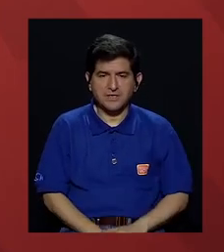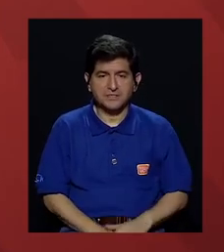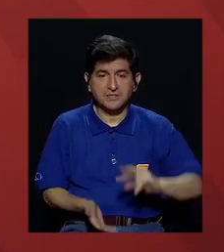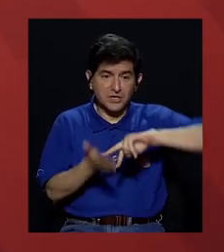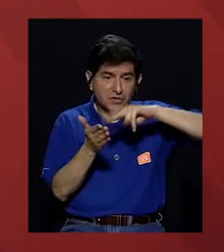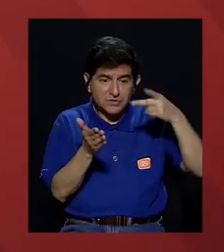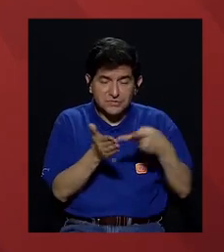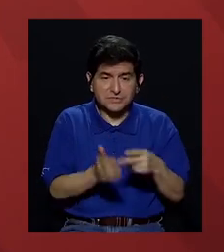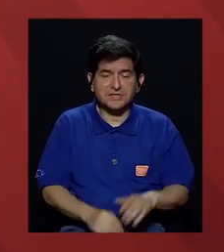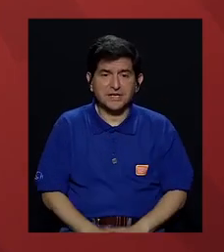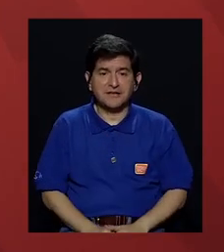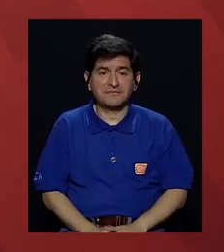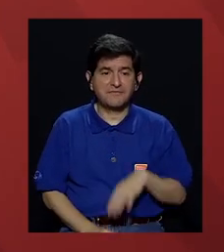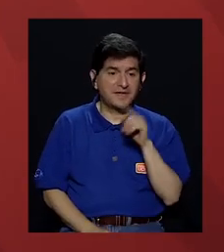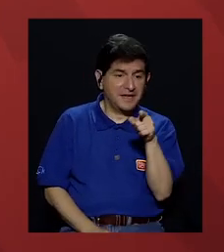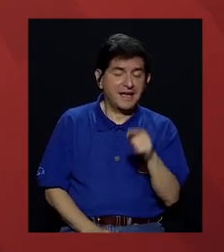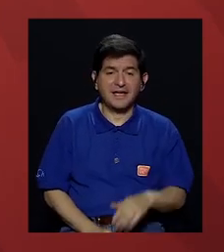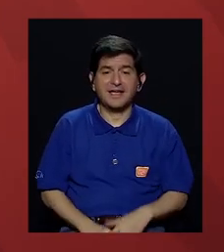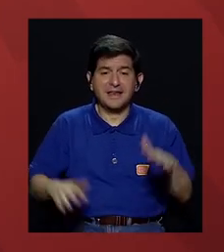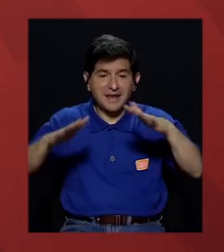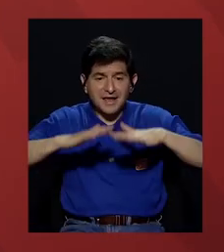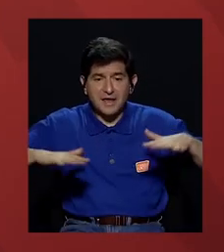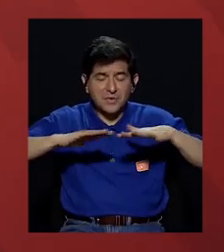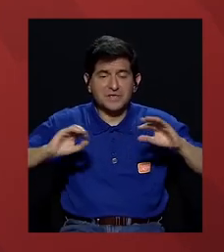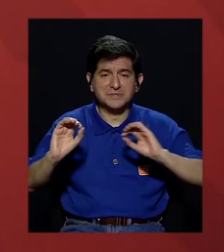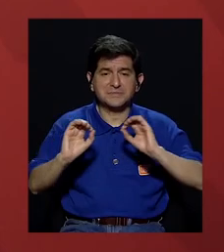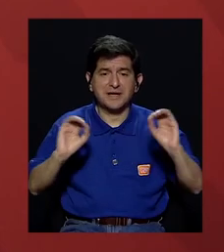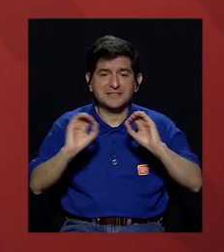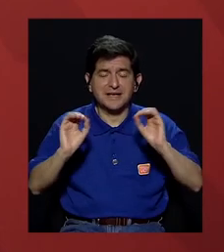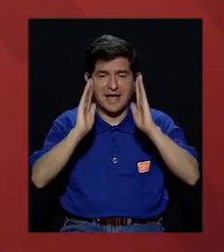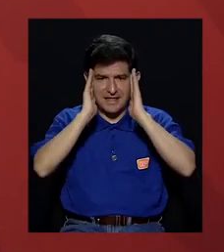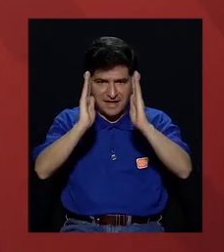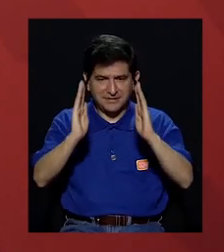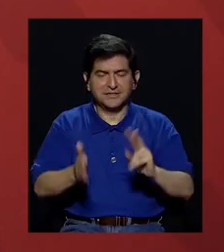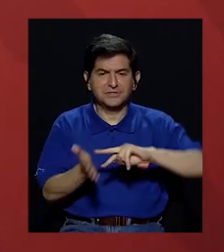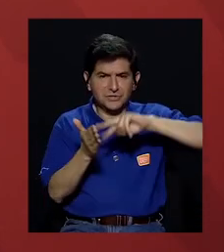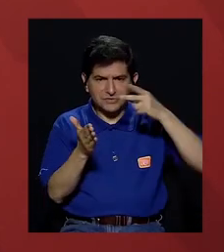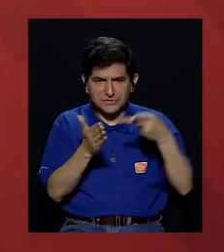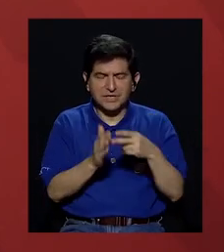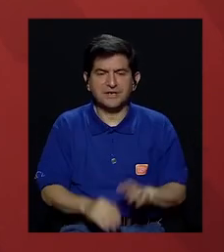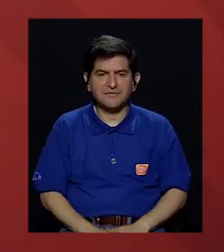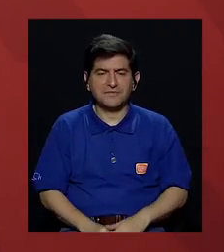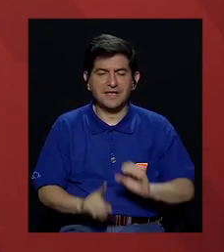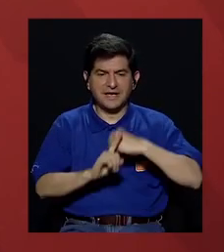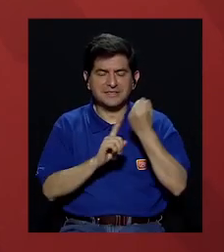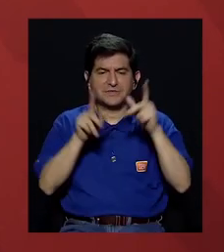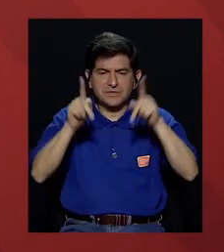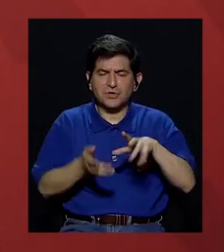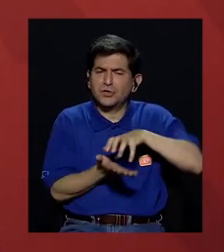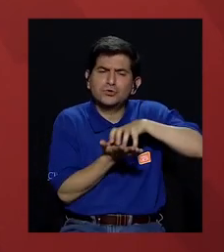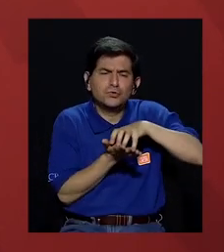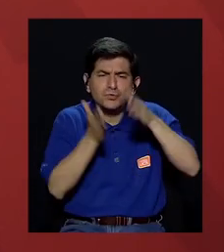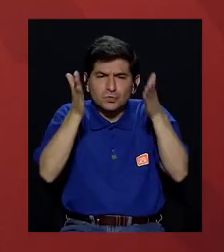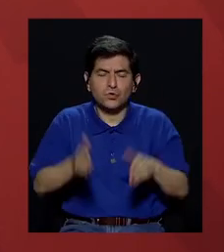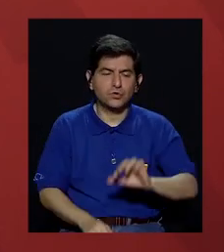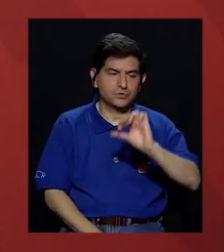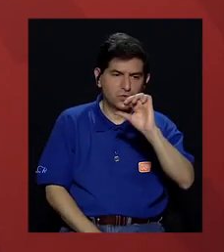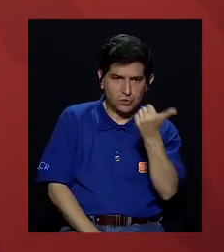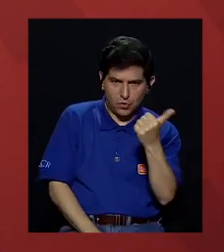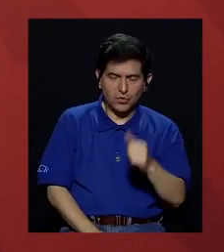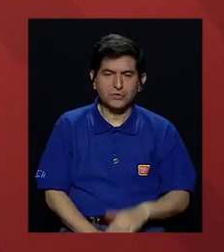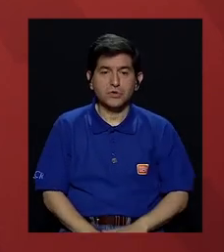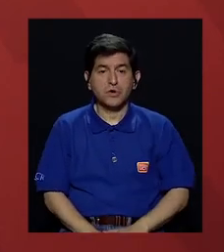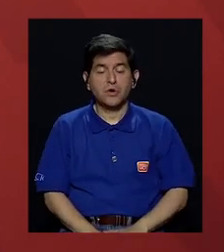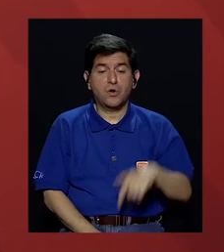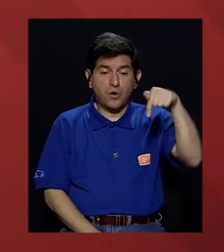que es que en una alberca donde casi nadie le ha puesto atención y tiene que ver con el terreno de los indecisos la otra cosa